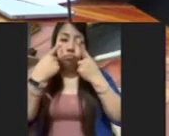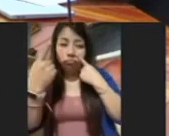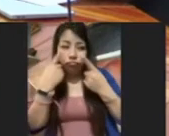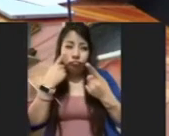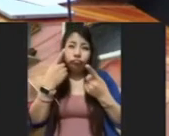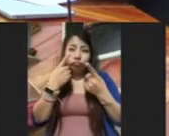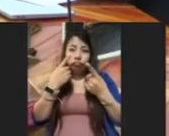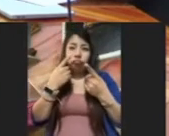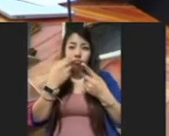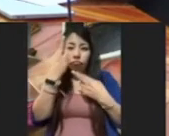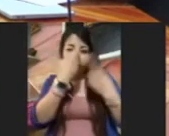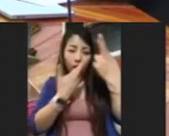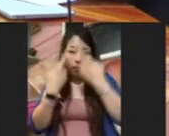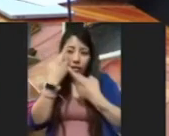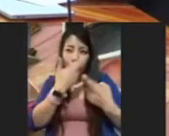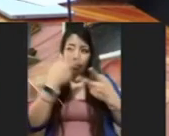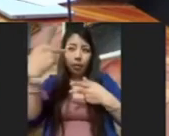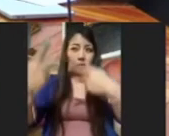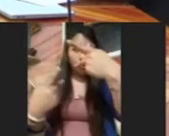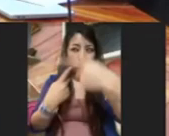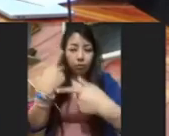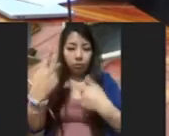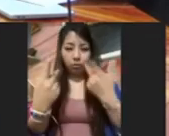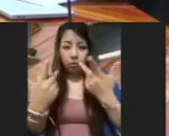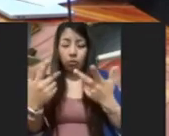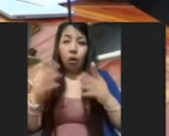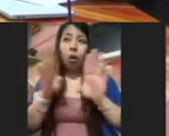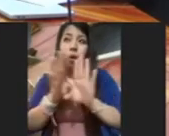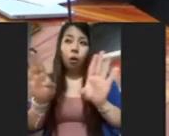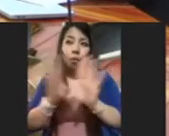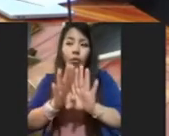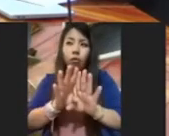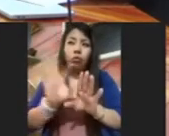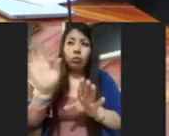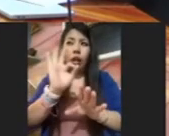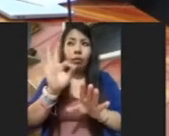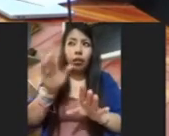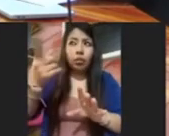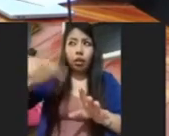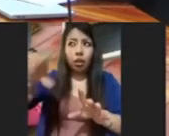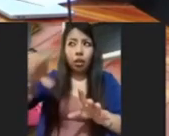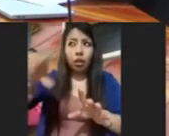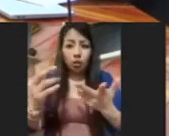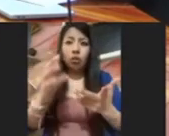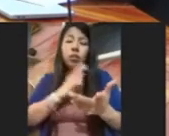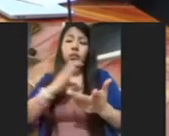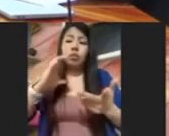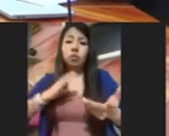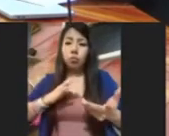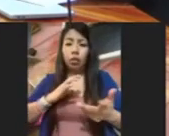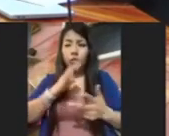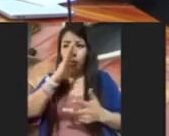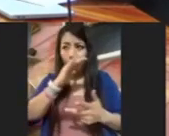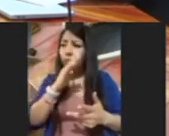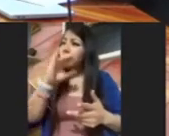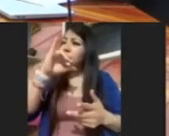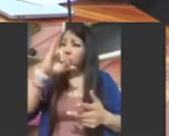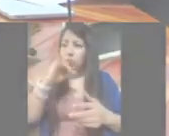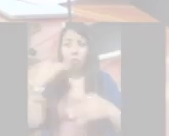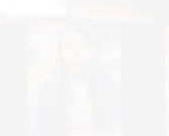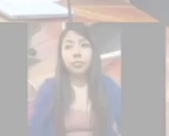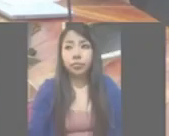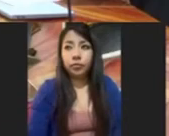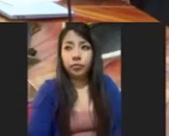concluye que no hay condición o alguno que evite el cumplimiento de la postulación de candidaturas en favor de los grupos de atención